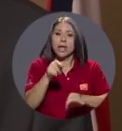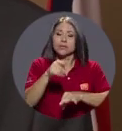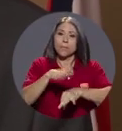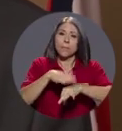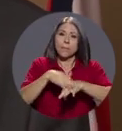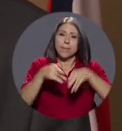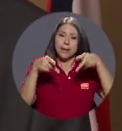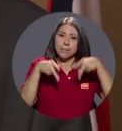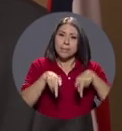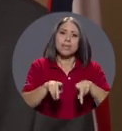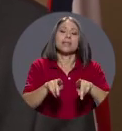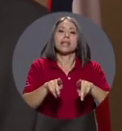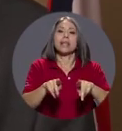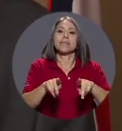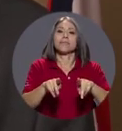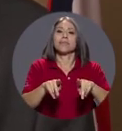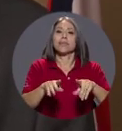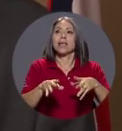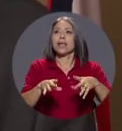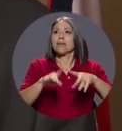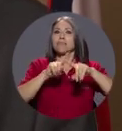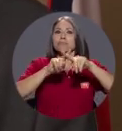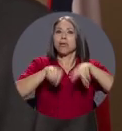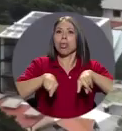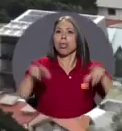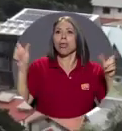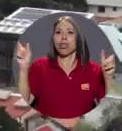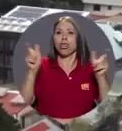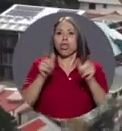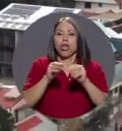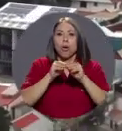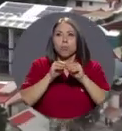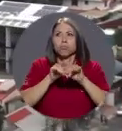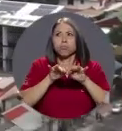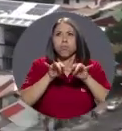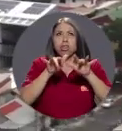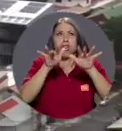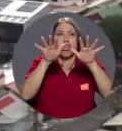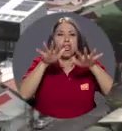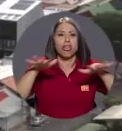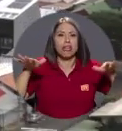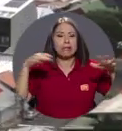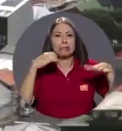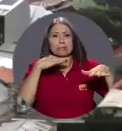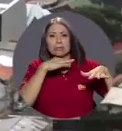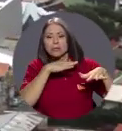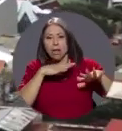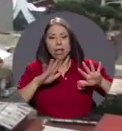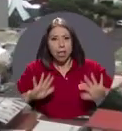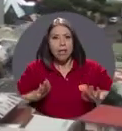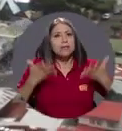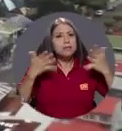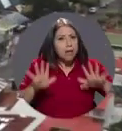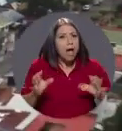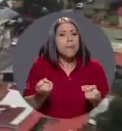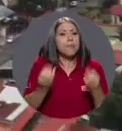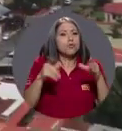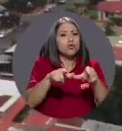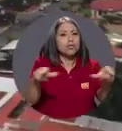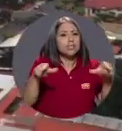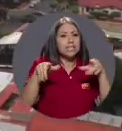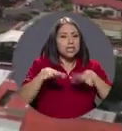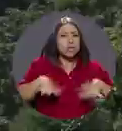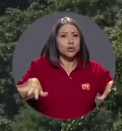permite, digamos, eliminar las emisiones al aire. Ya hay muchos sitios en la ciudad y en